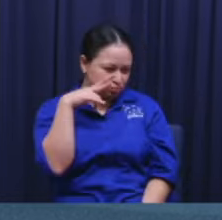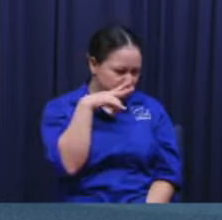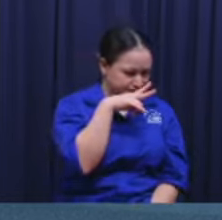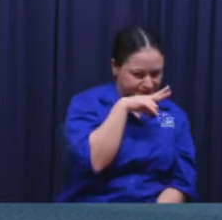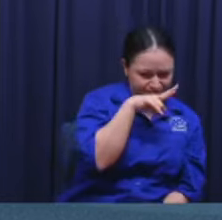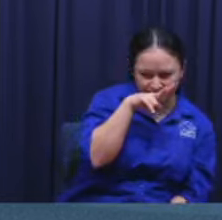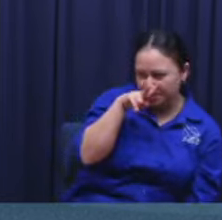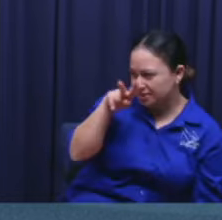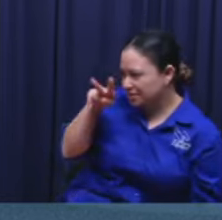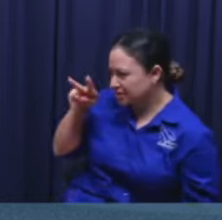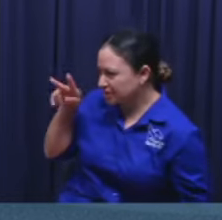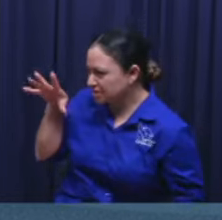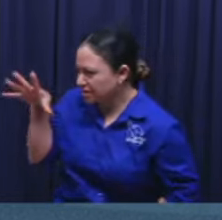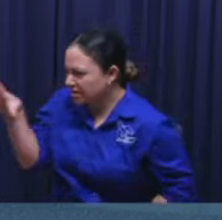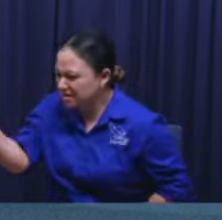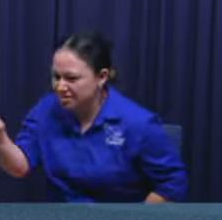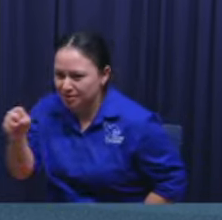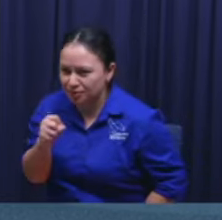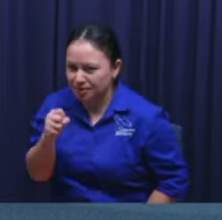Pero resistidle.